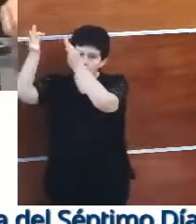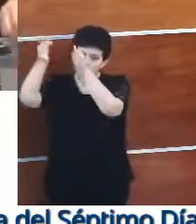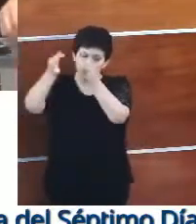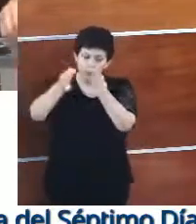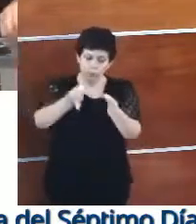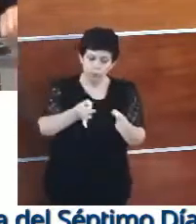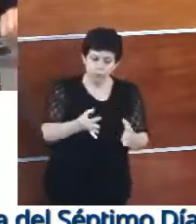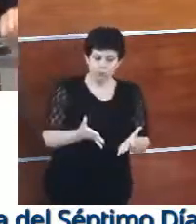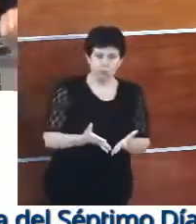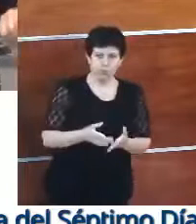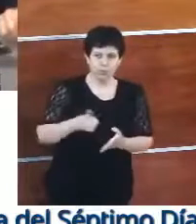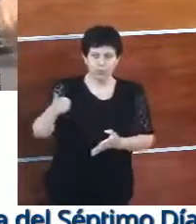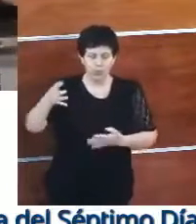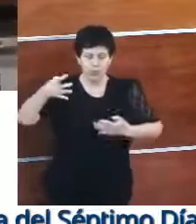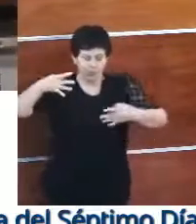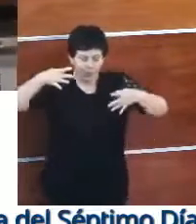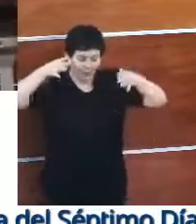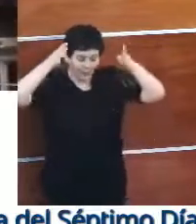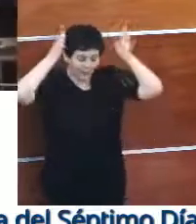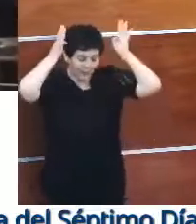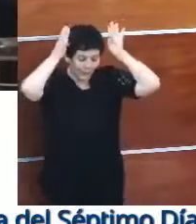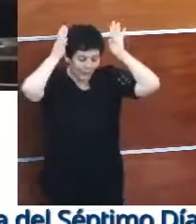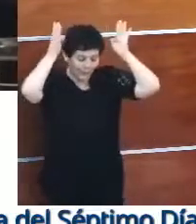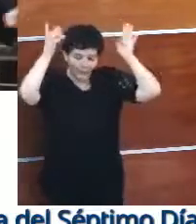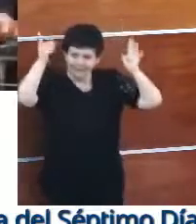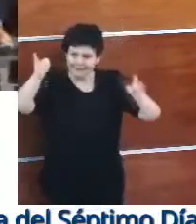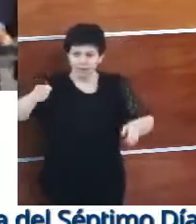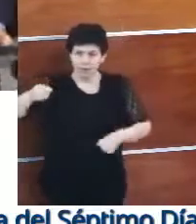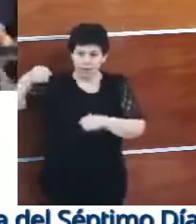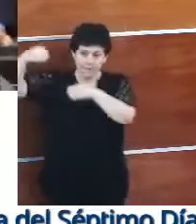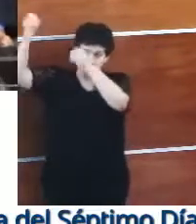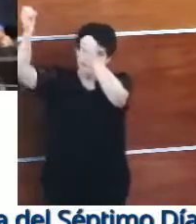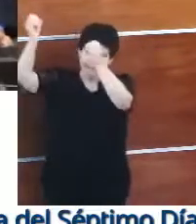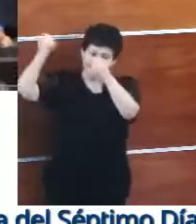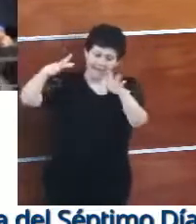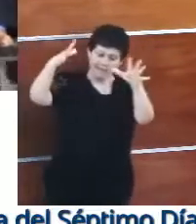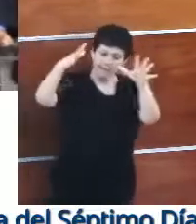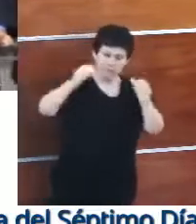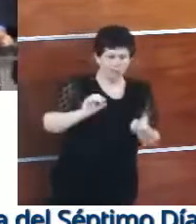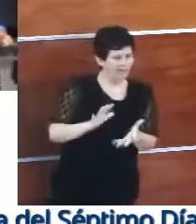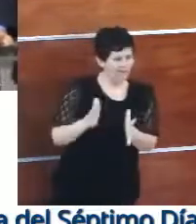El príncipe de los pastores. Esta expresión, aparezca,